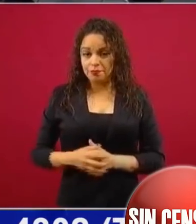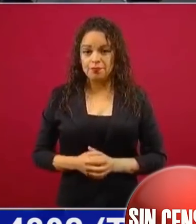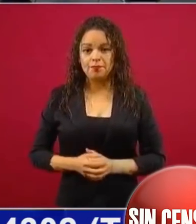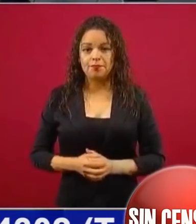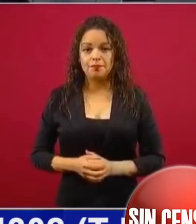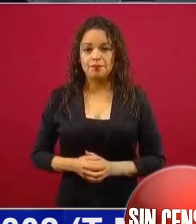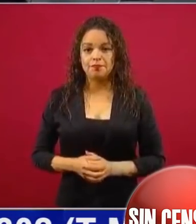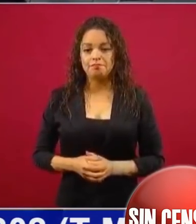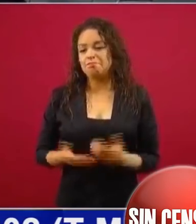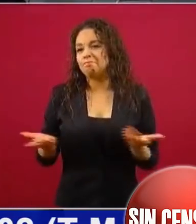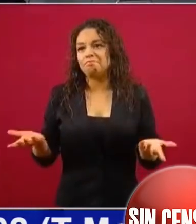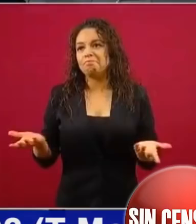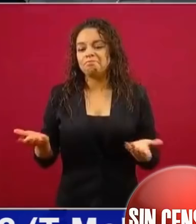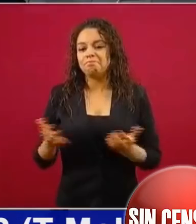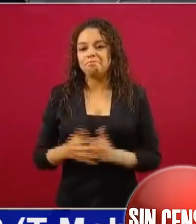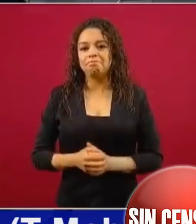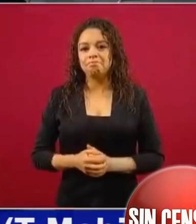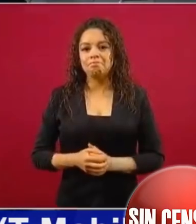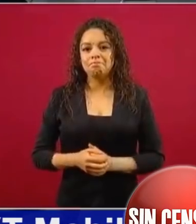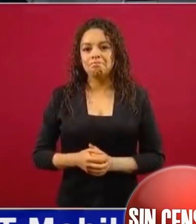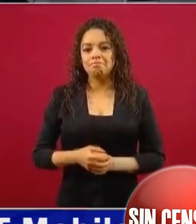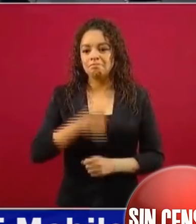son inmediatamente